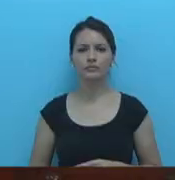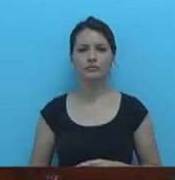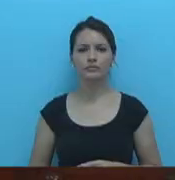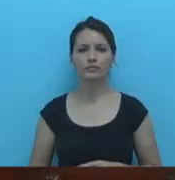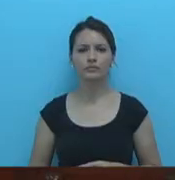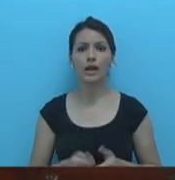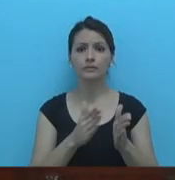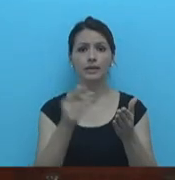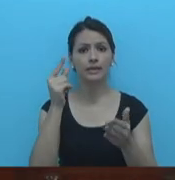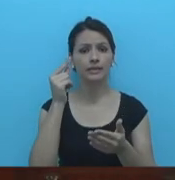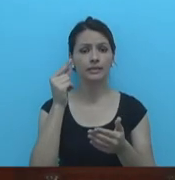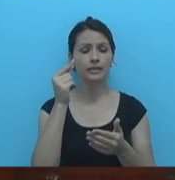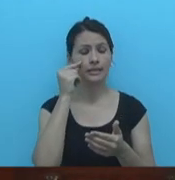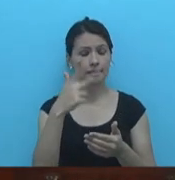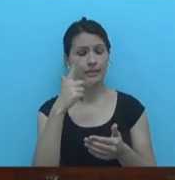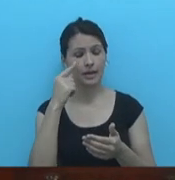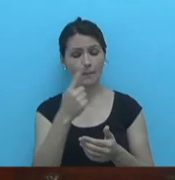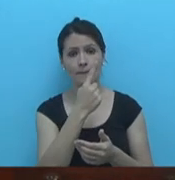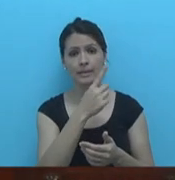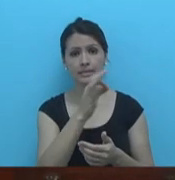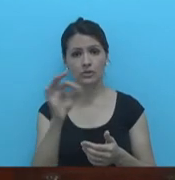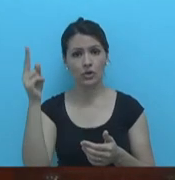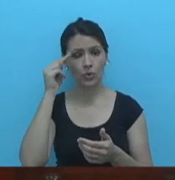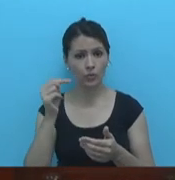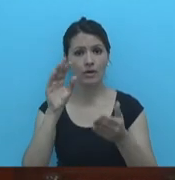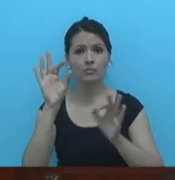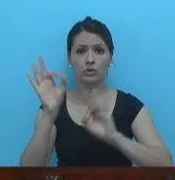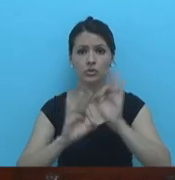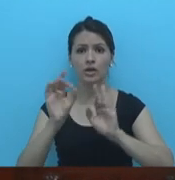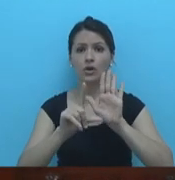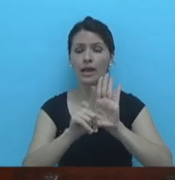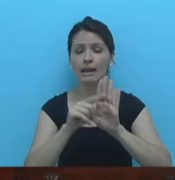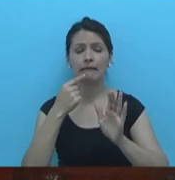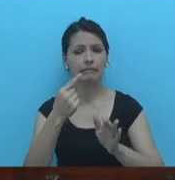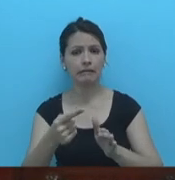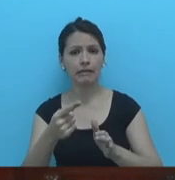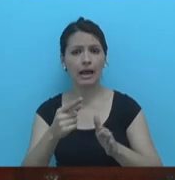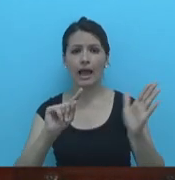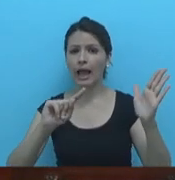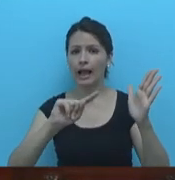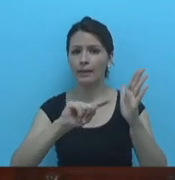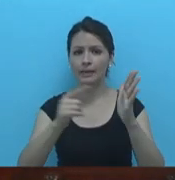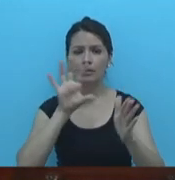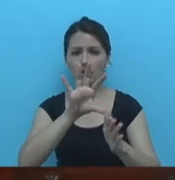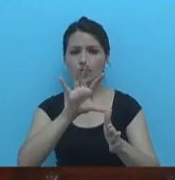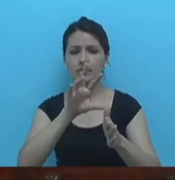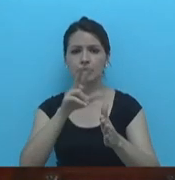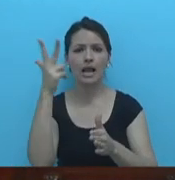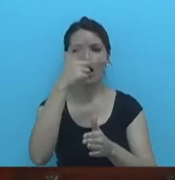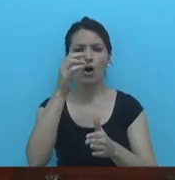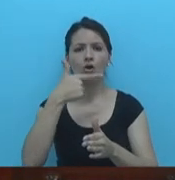Expediente 33.009, proyecto de ley de los señores diputados Blanco y Garibaldi, por el cual se declara capital provincial de hostels a la